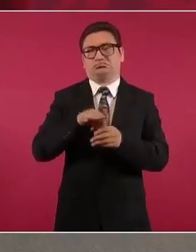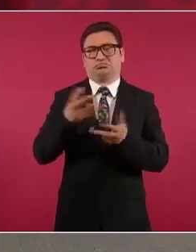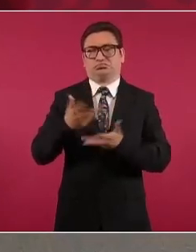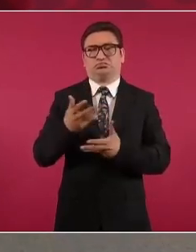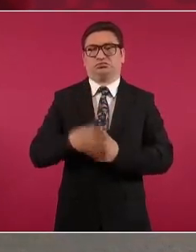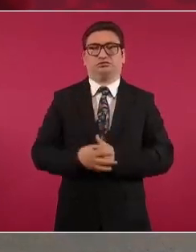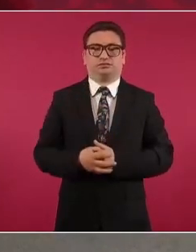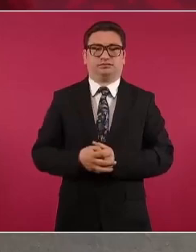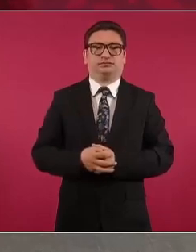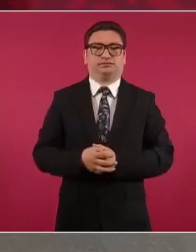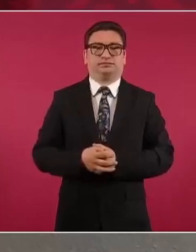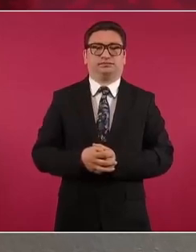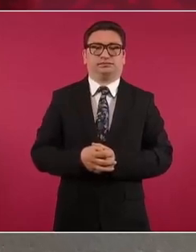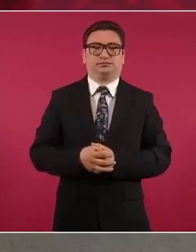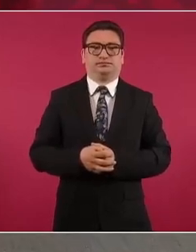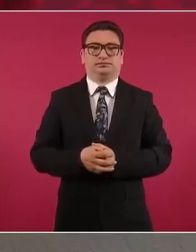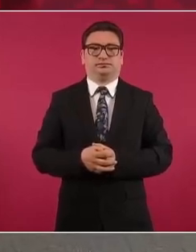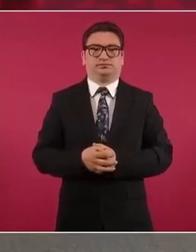haciendo